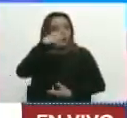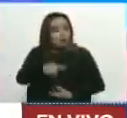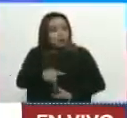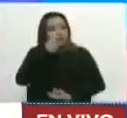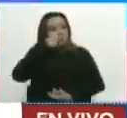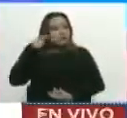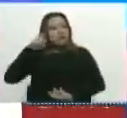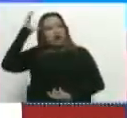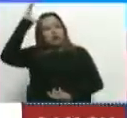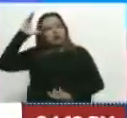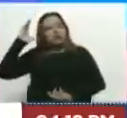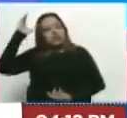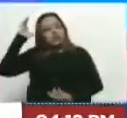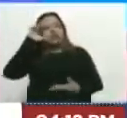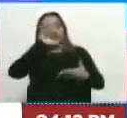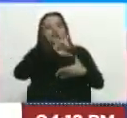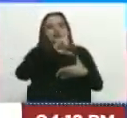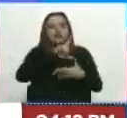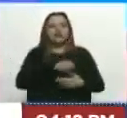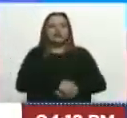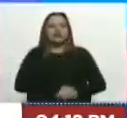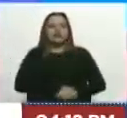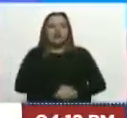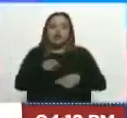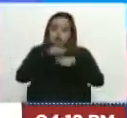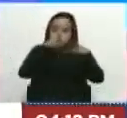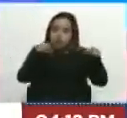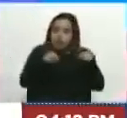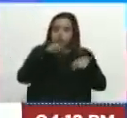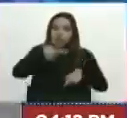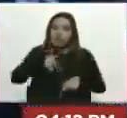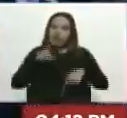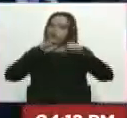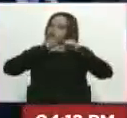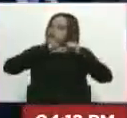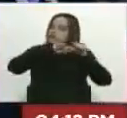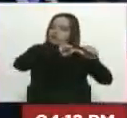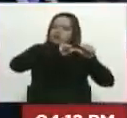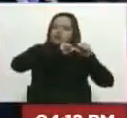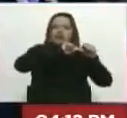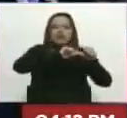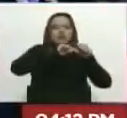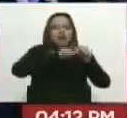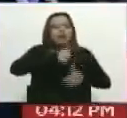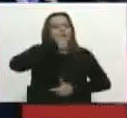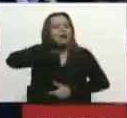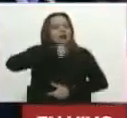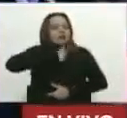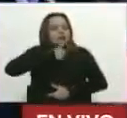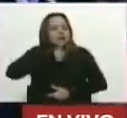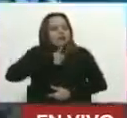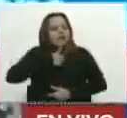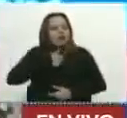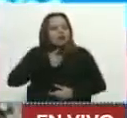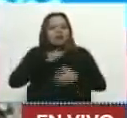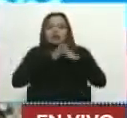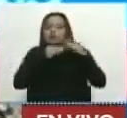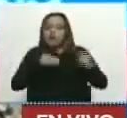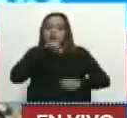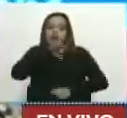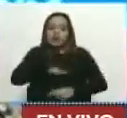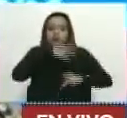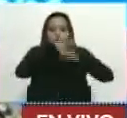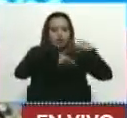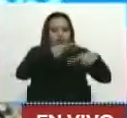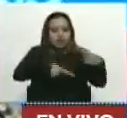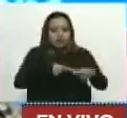pueblo consciente de Latinoamérica, es que ustedes hayan podido resistir no solo toda la historia de este proceso